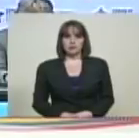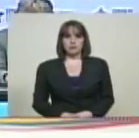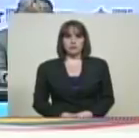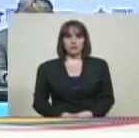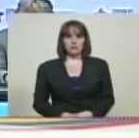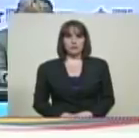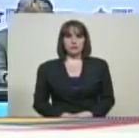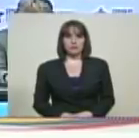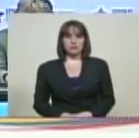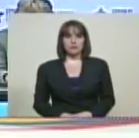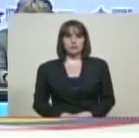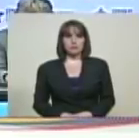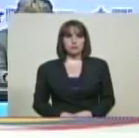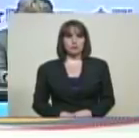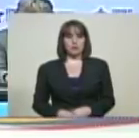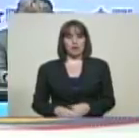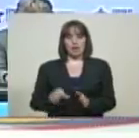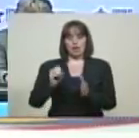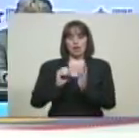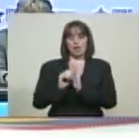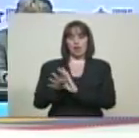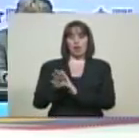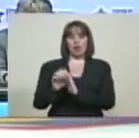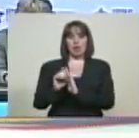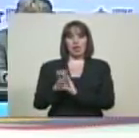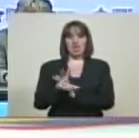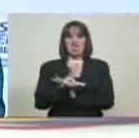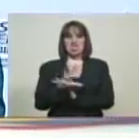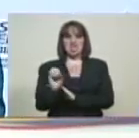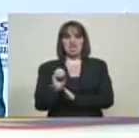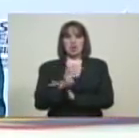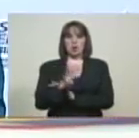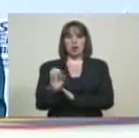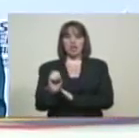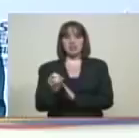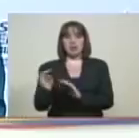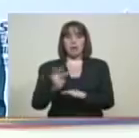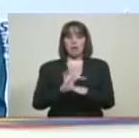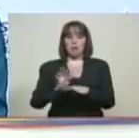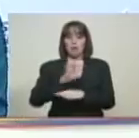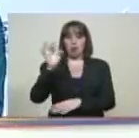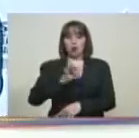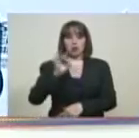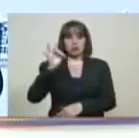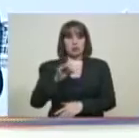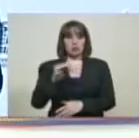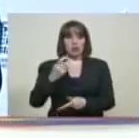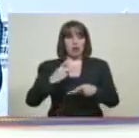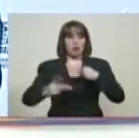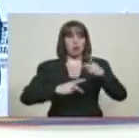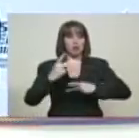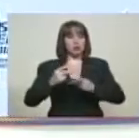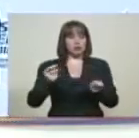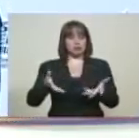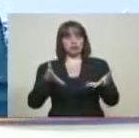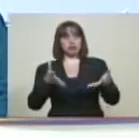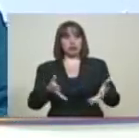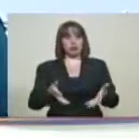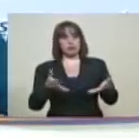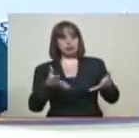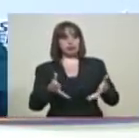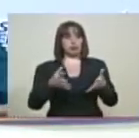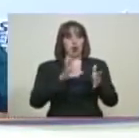que deja por allí colar 30 40 por ciento de su producción o más para obtener grandes ganancias